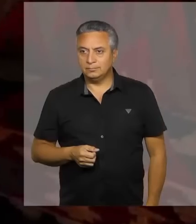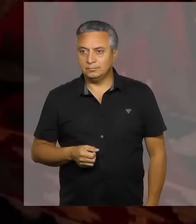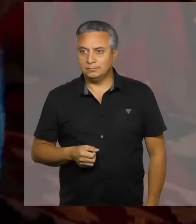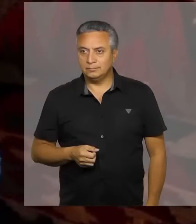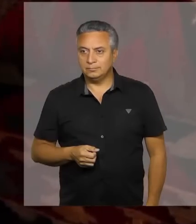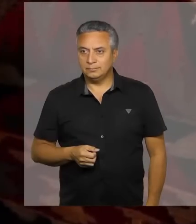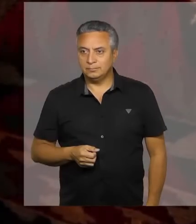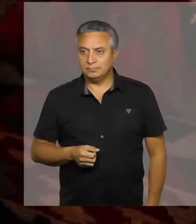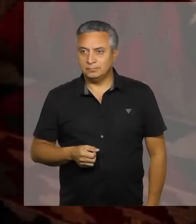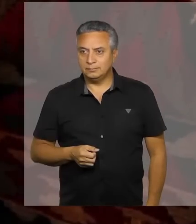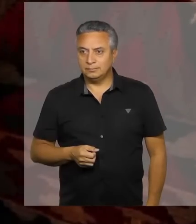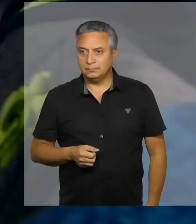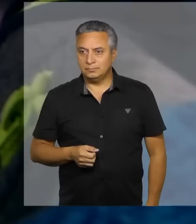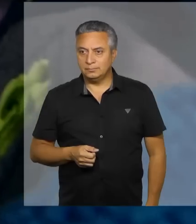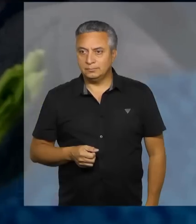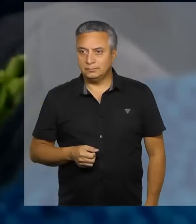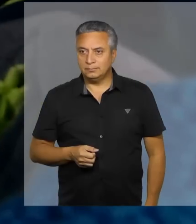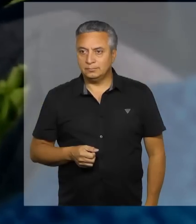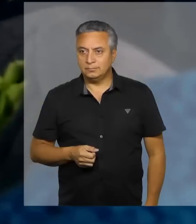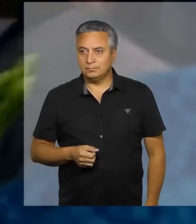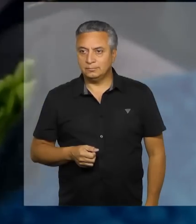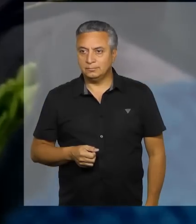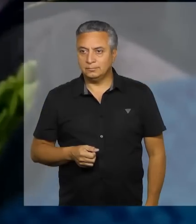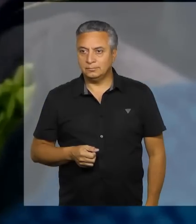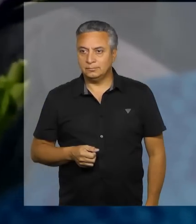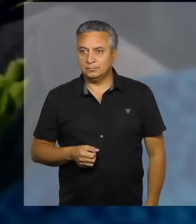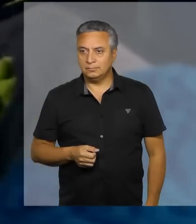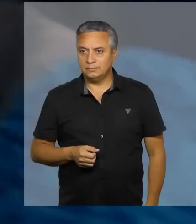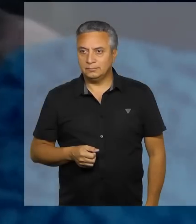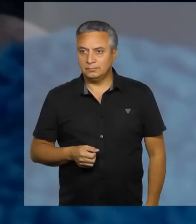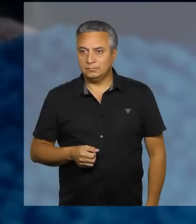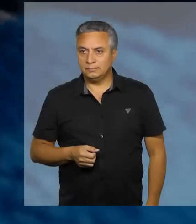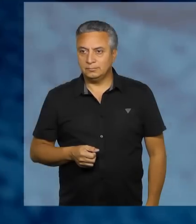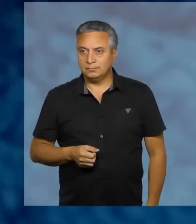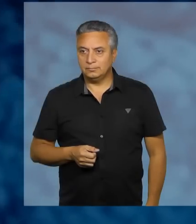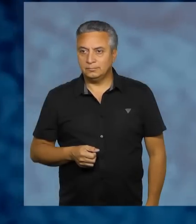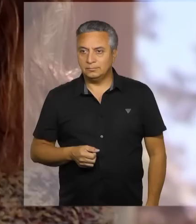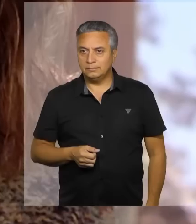Esta es la tía Toya, ya está mi primo.